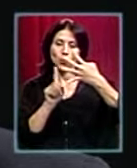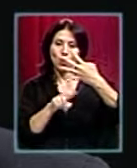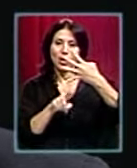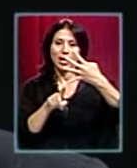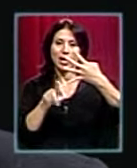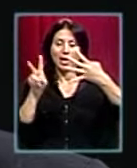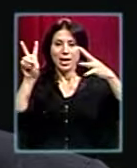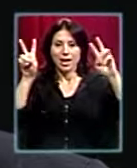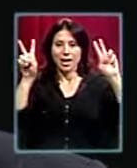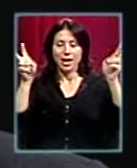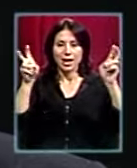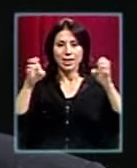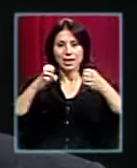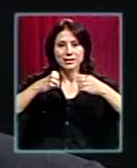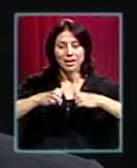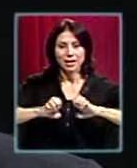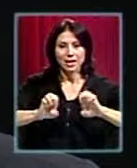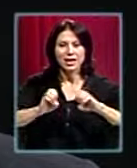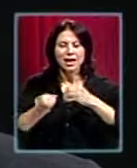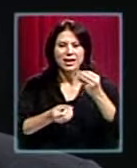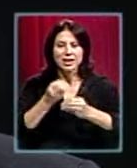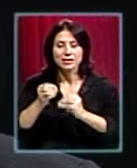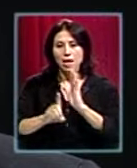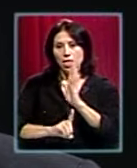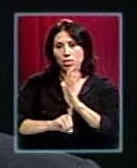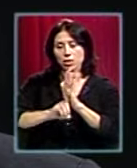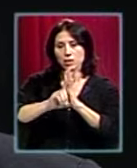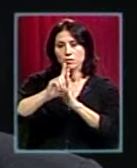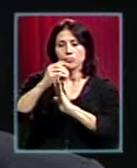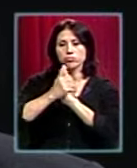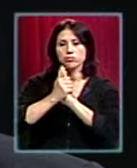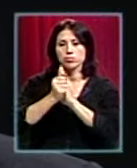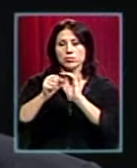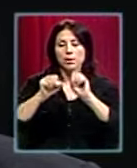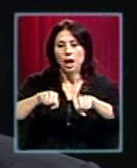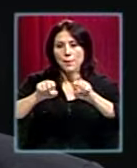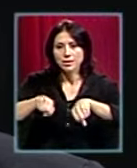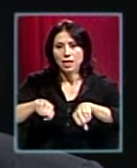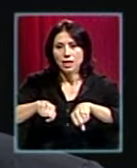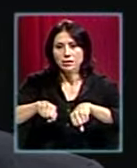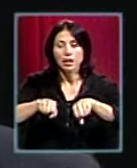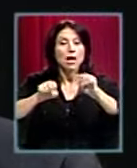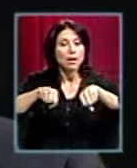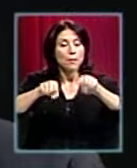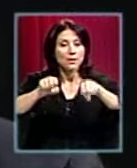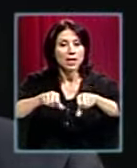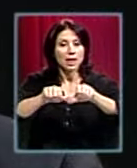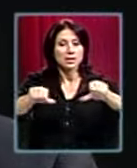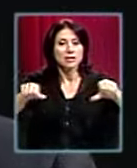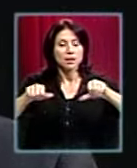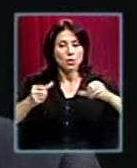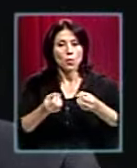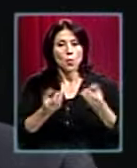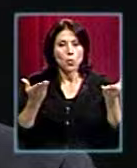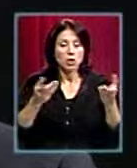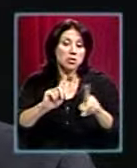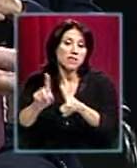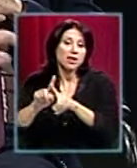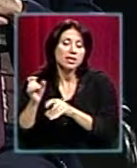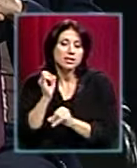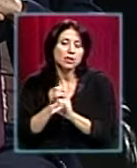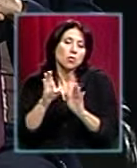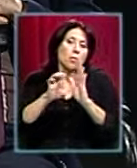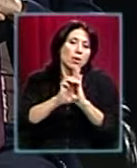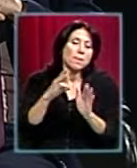eje de la estrategia, es el de desarrollo de capacidades. Capacidades en el sector público, en las diferentes instituciones, llámese